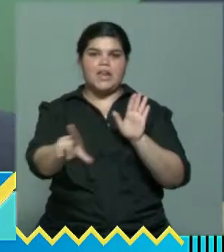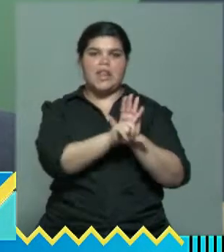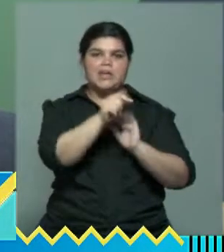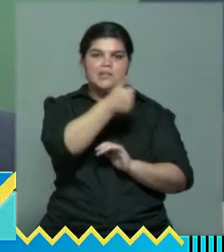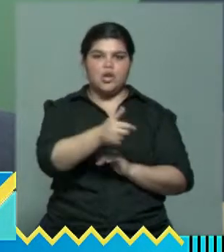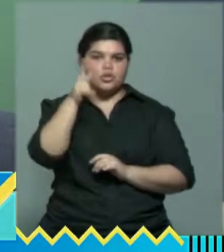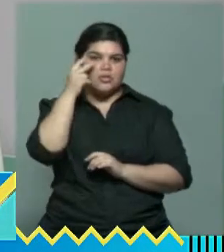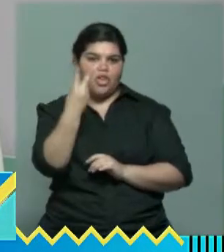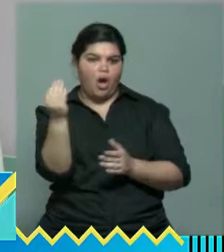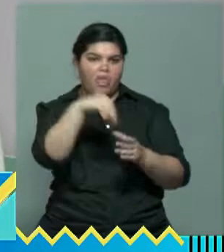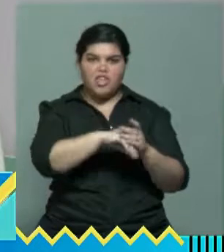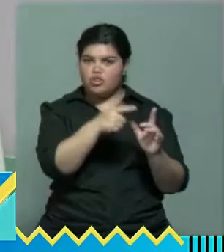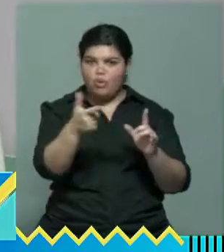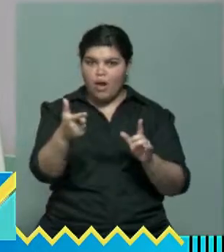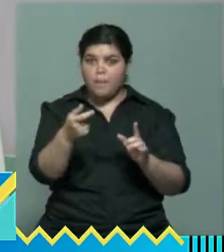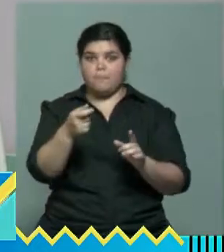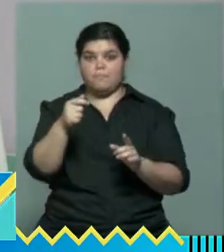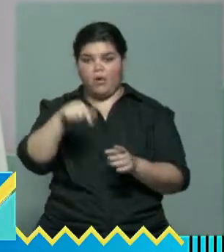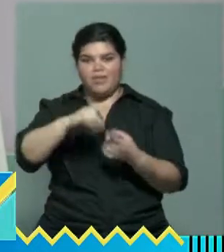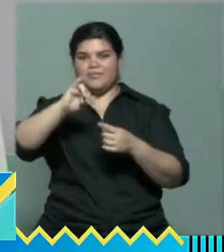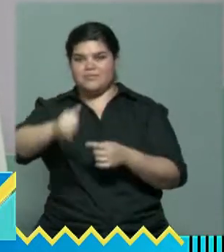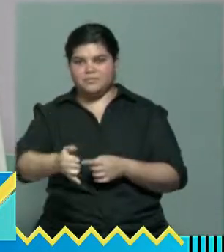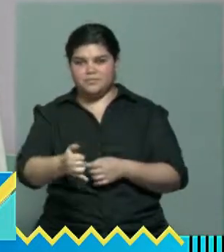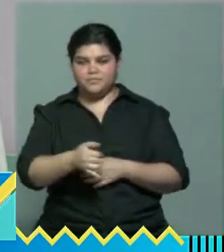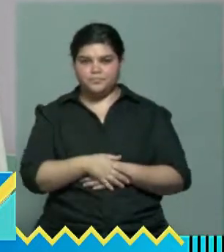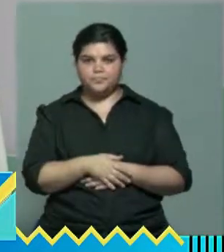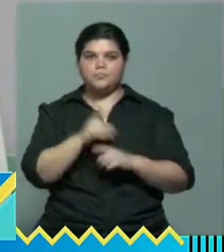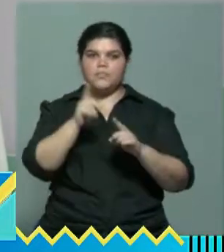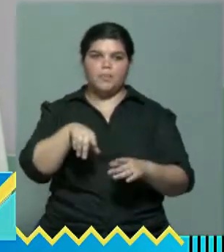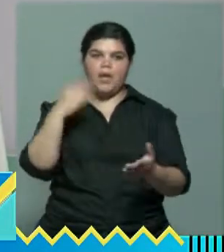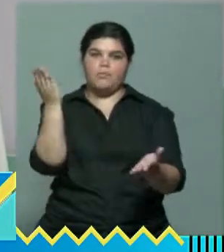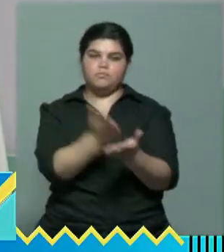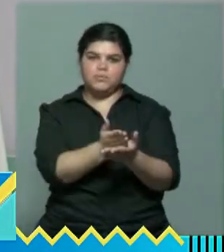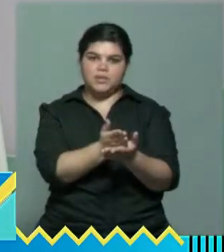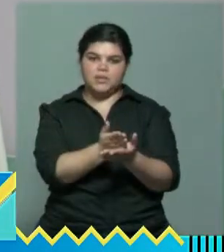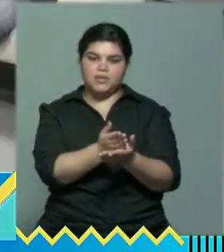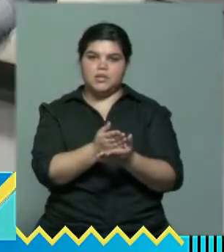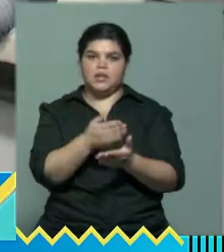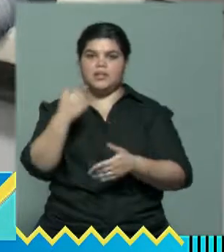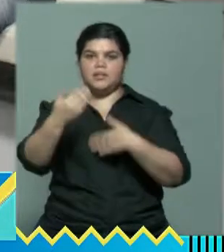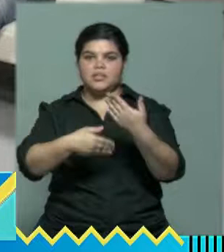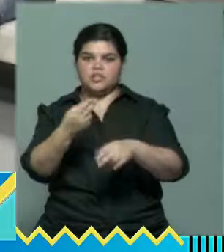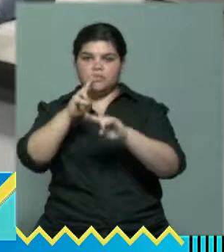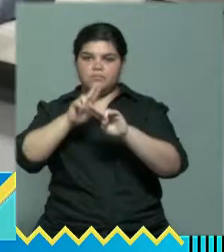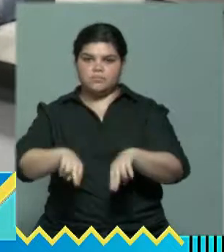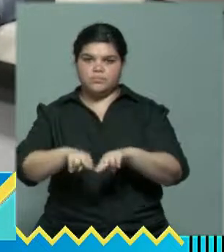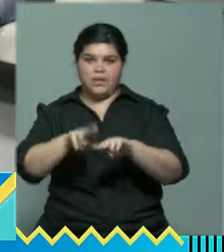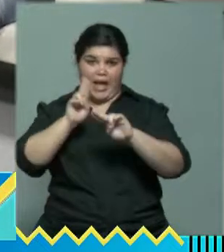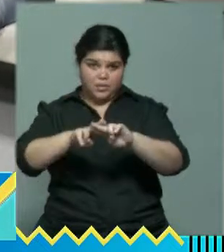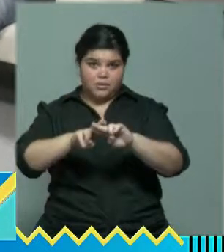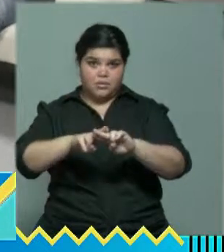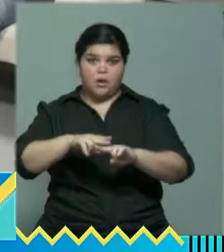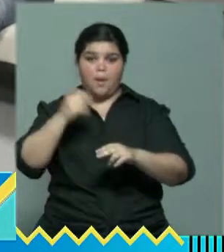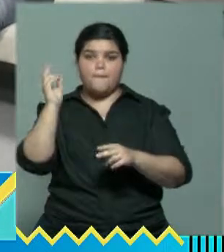teníamos, y como otras modalidades de sanción aparece la inhabilitación ligada con la misma